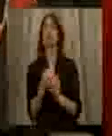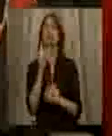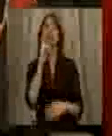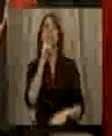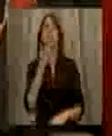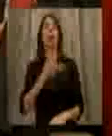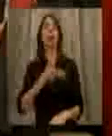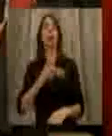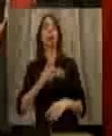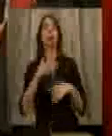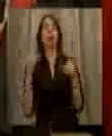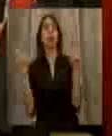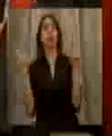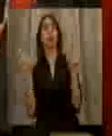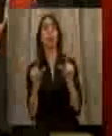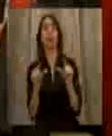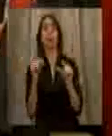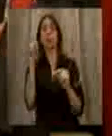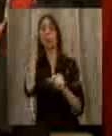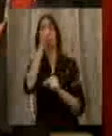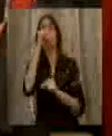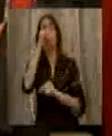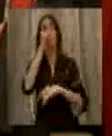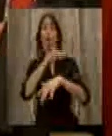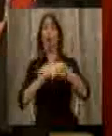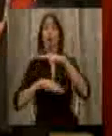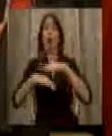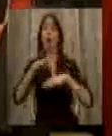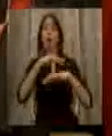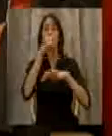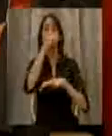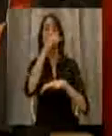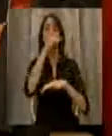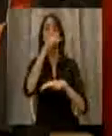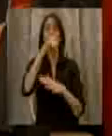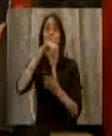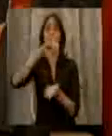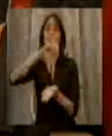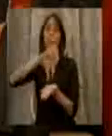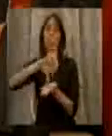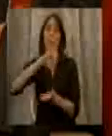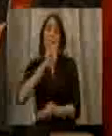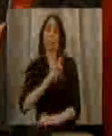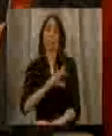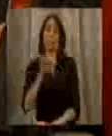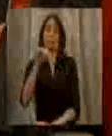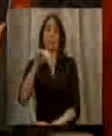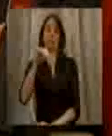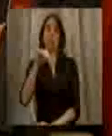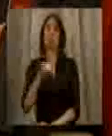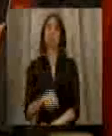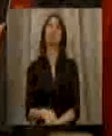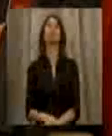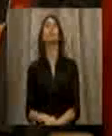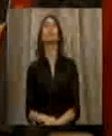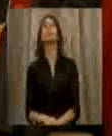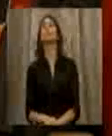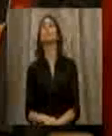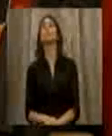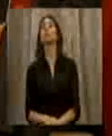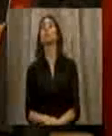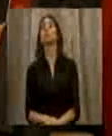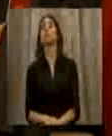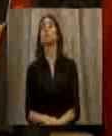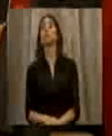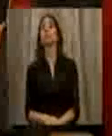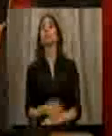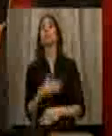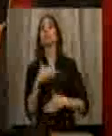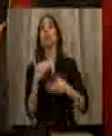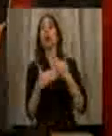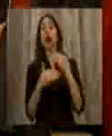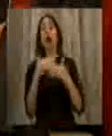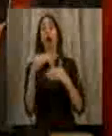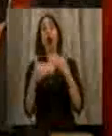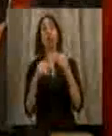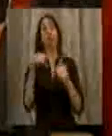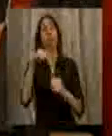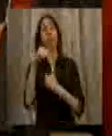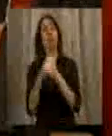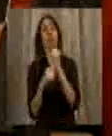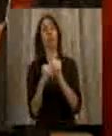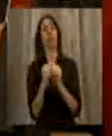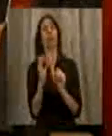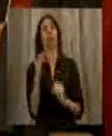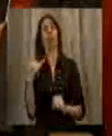menor corrupción en nuestro país. Y hoy día que dentro de los avances en este año ha sido